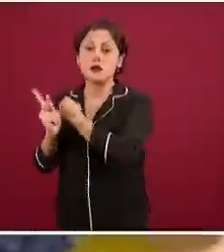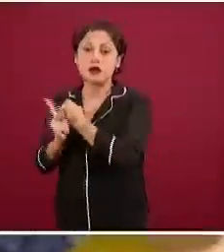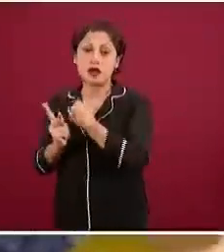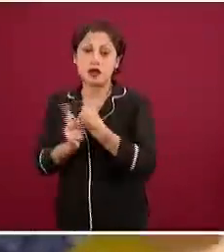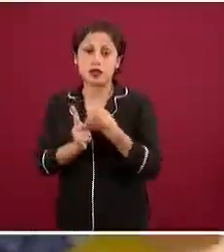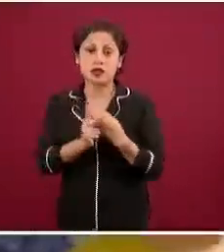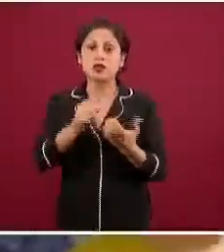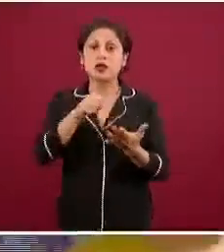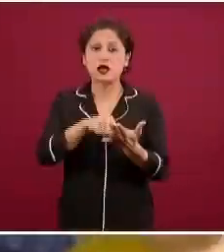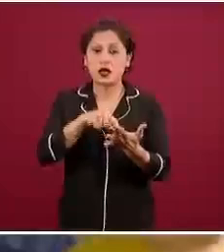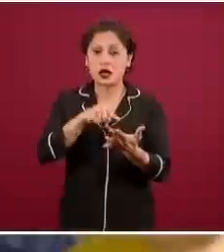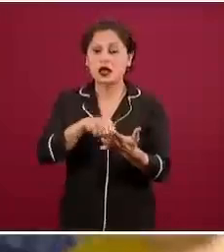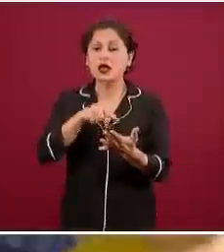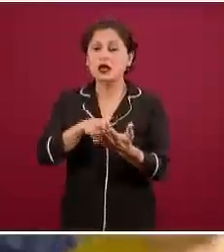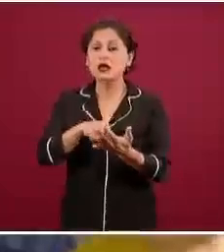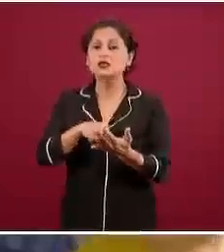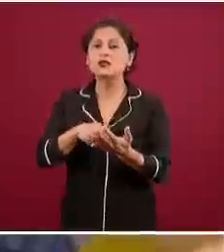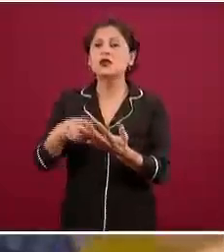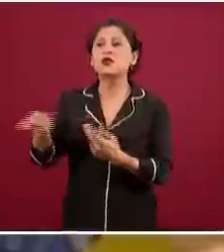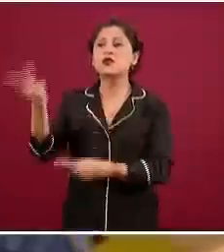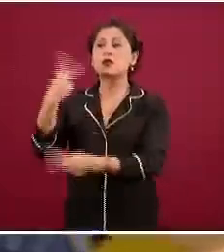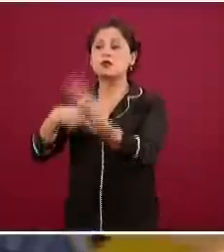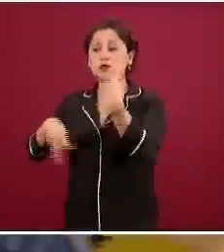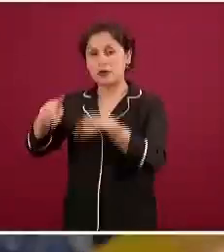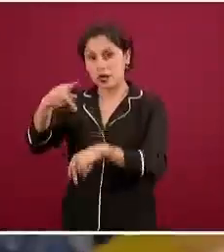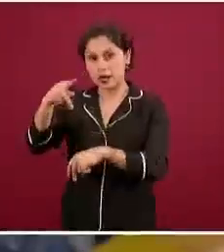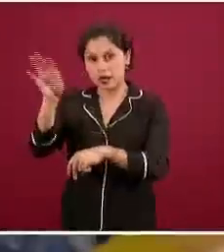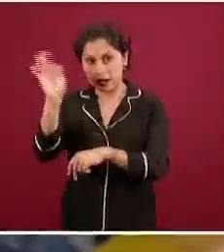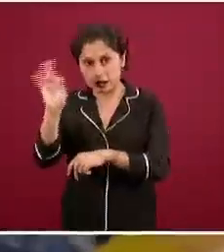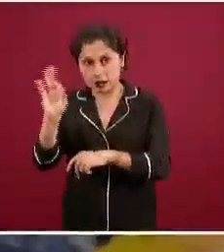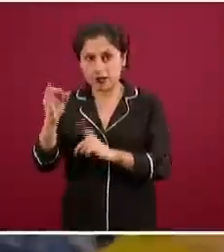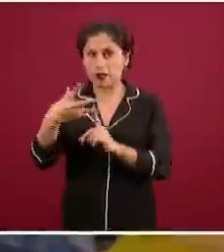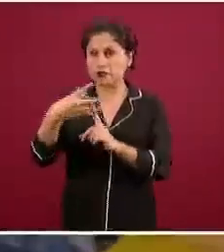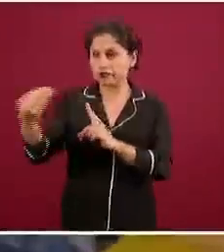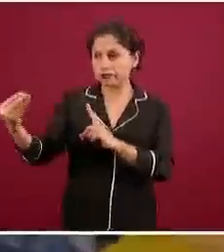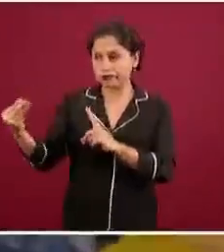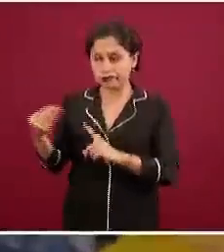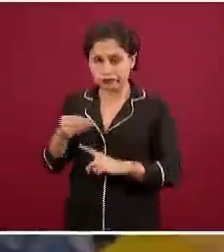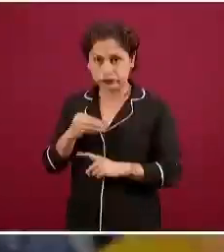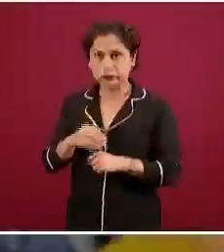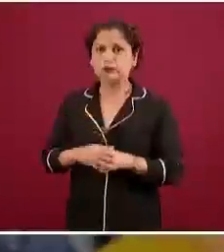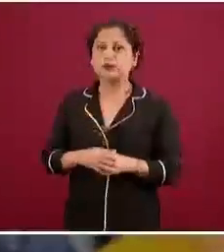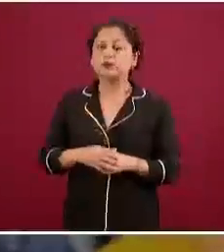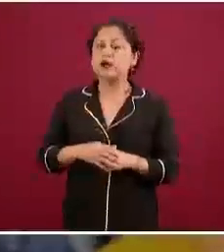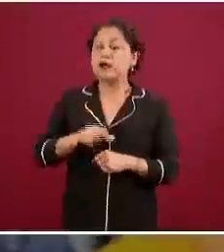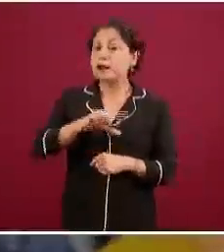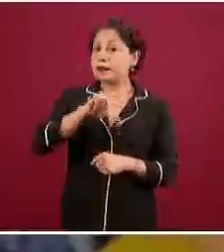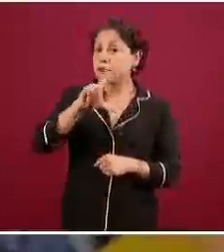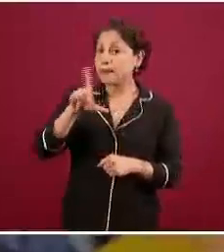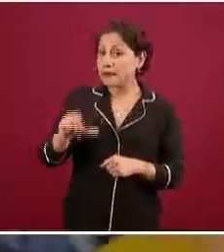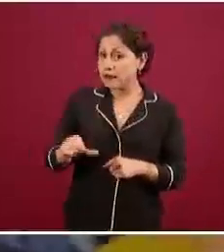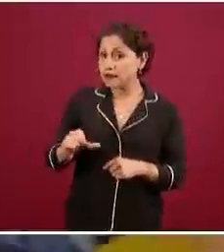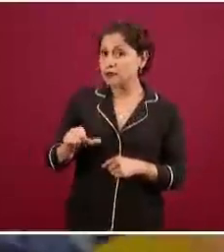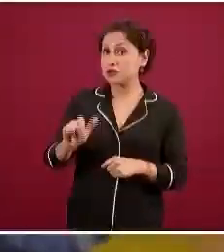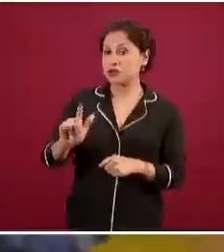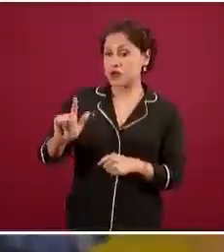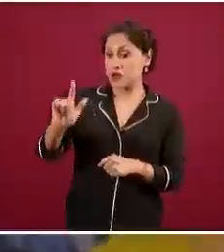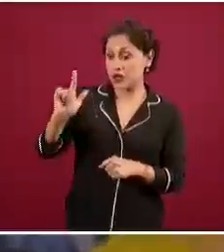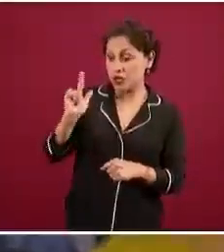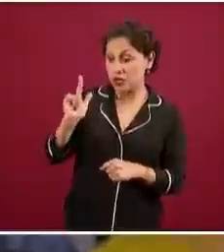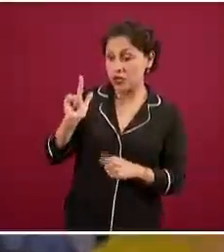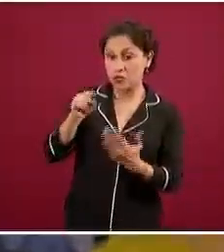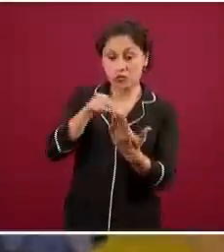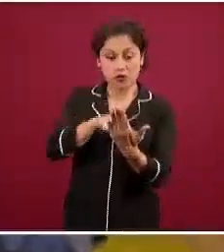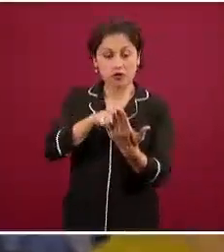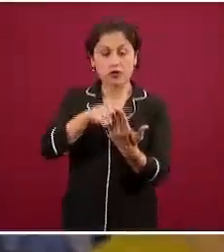países importadores de casos positivos. El día lunes nos mandaron una tabla de casos positivos con